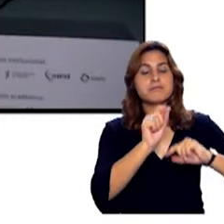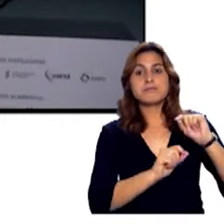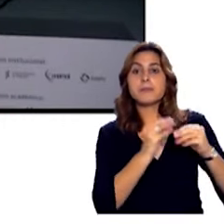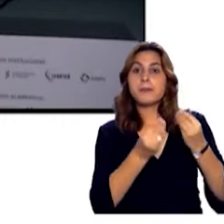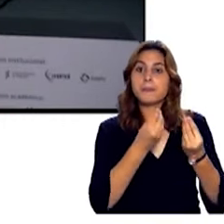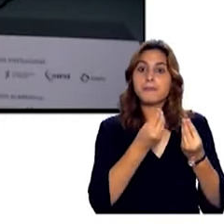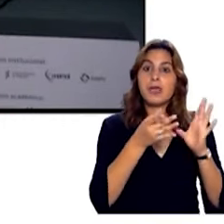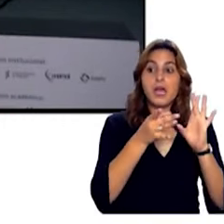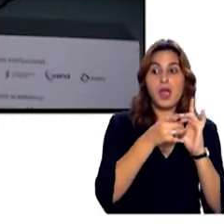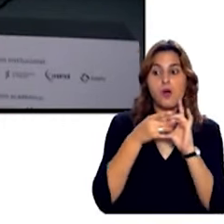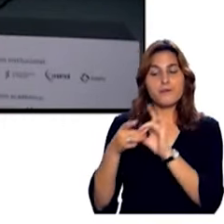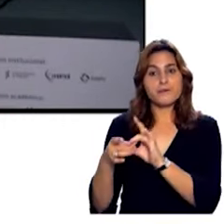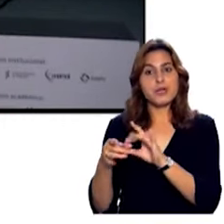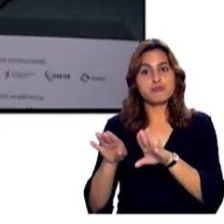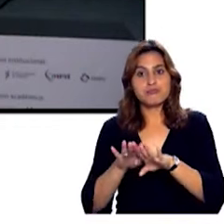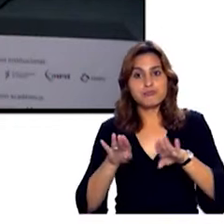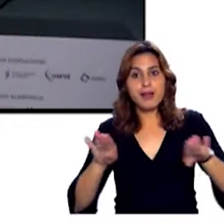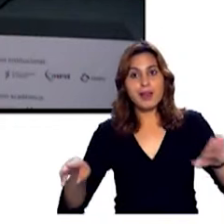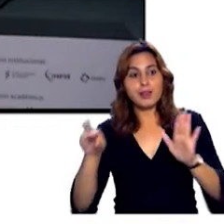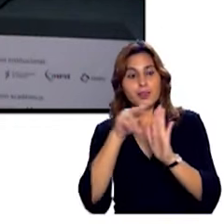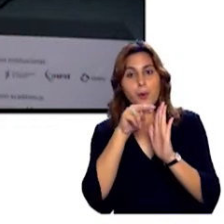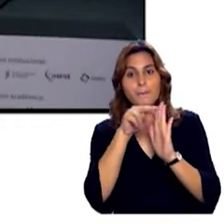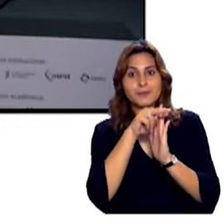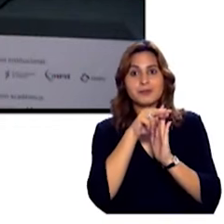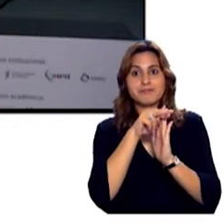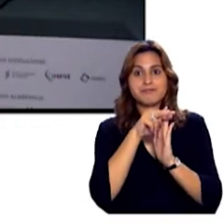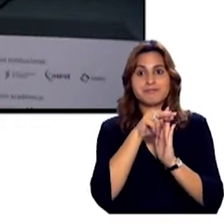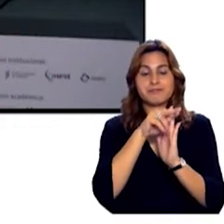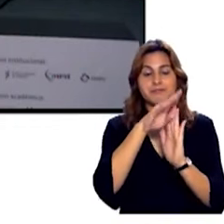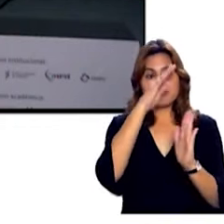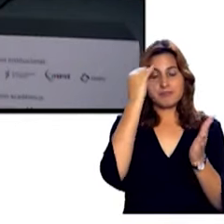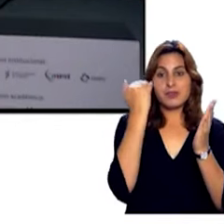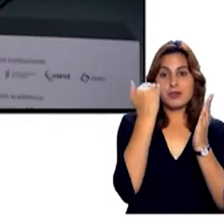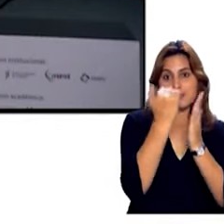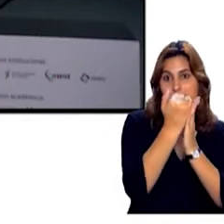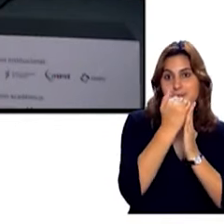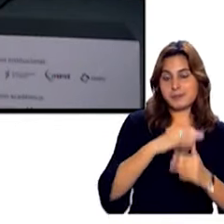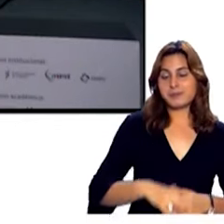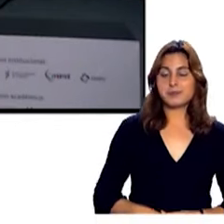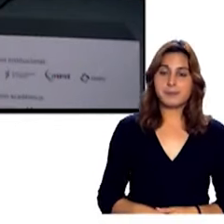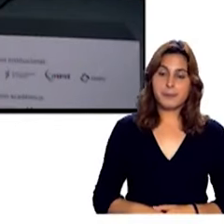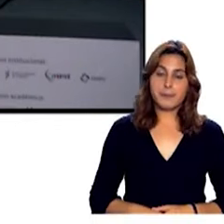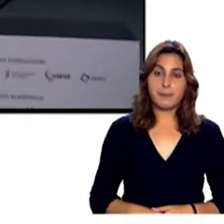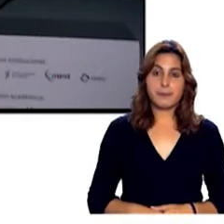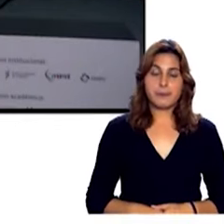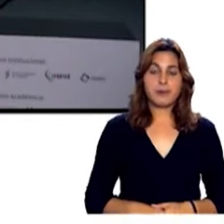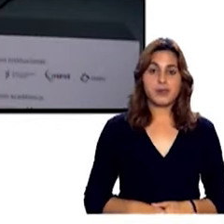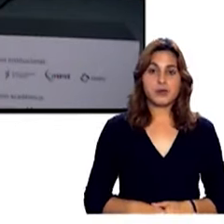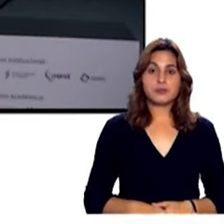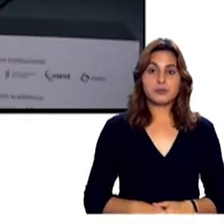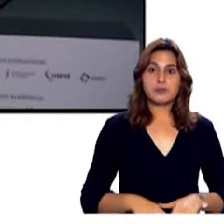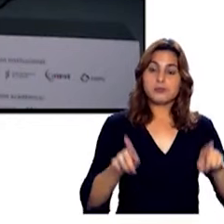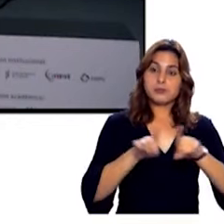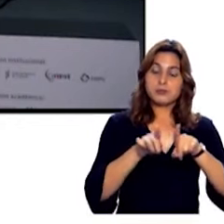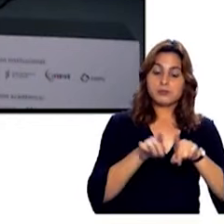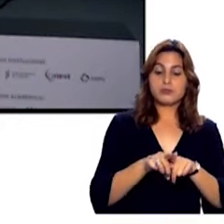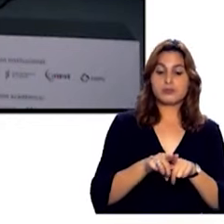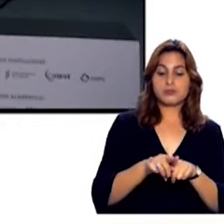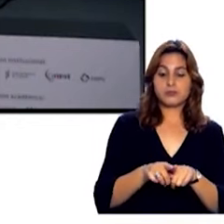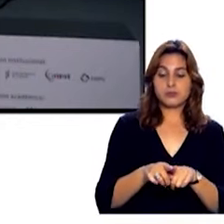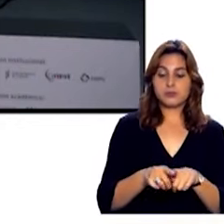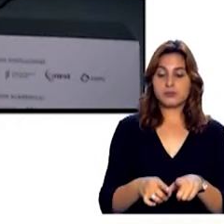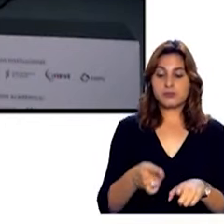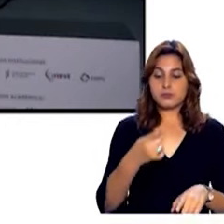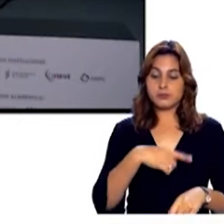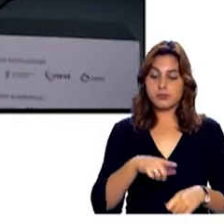la Norma con el principio de Independencia y y Hay que aprender a jugar con estos dos valores la Independencia a mi